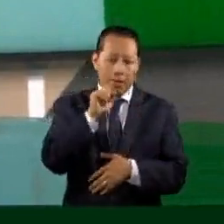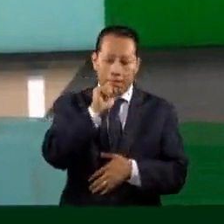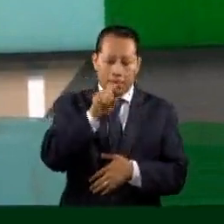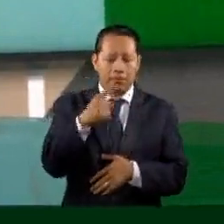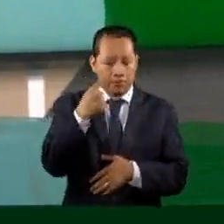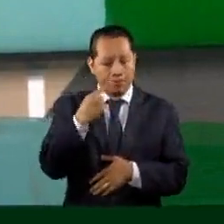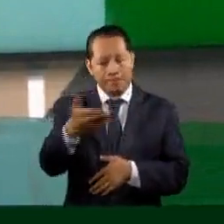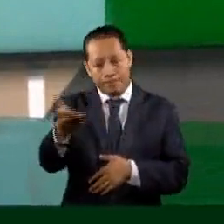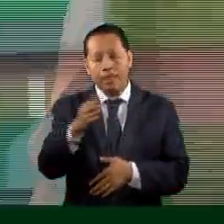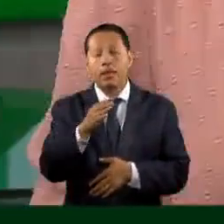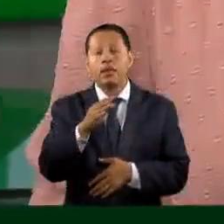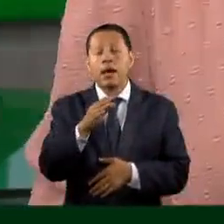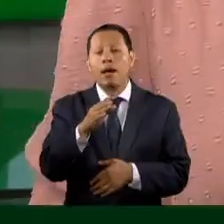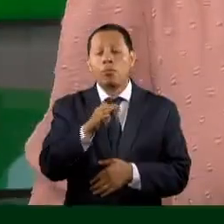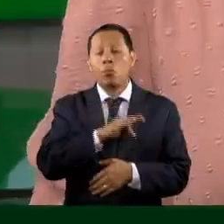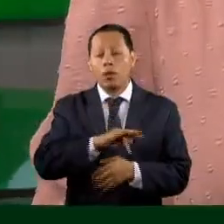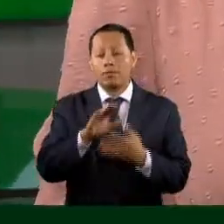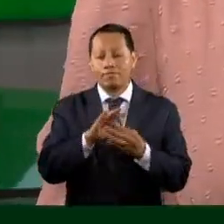noches.